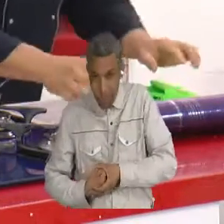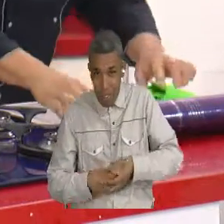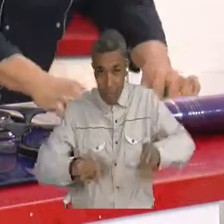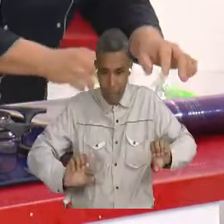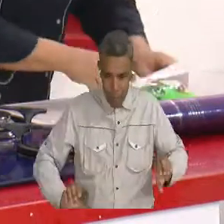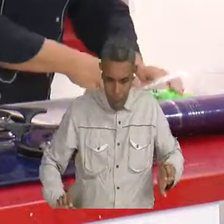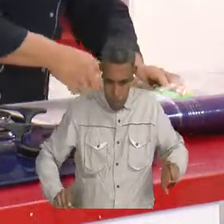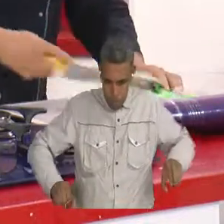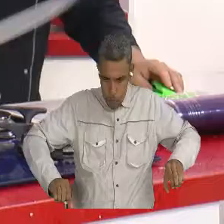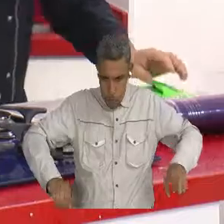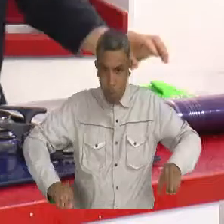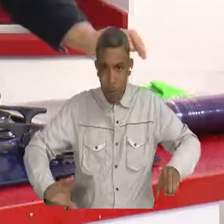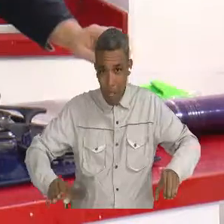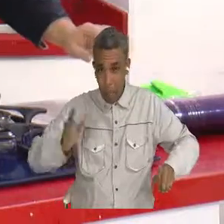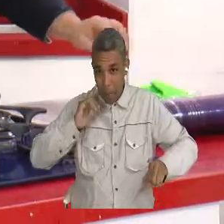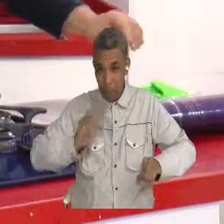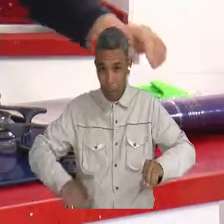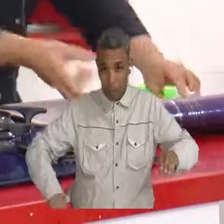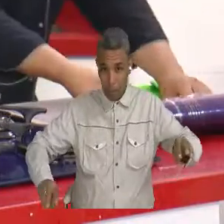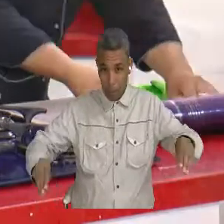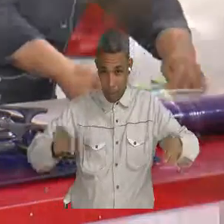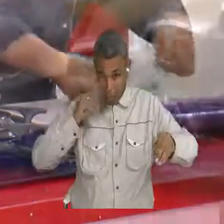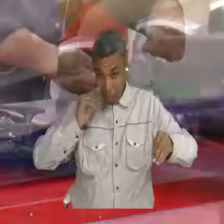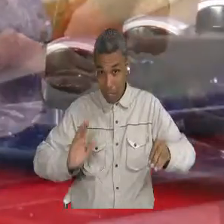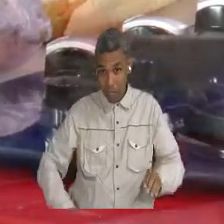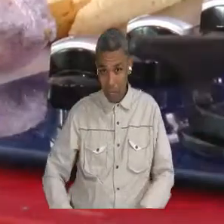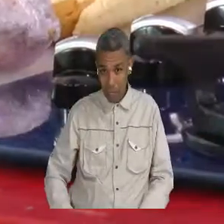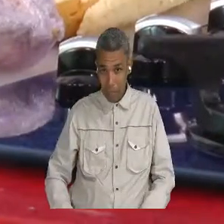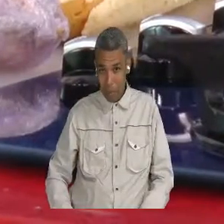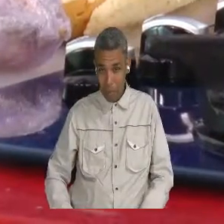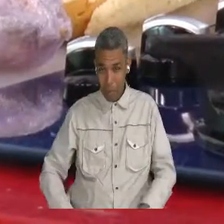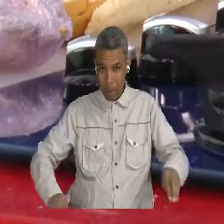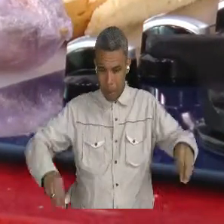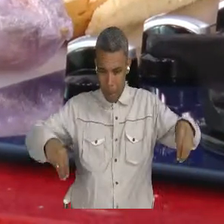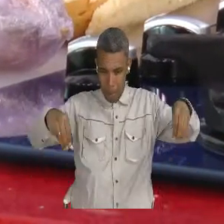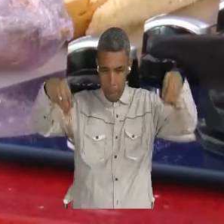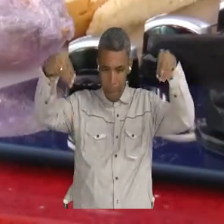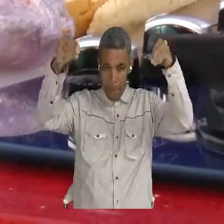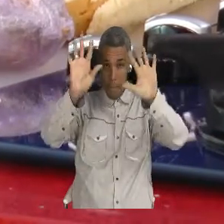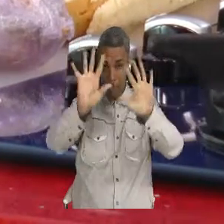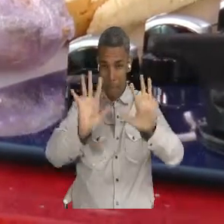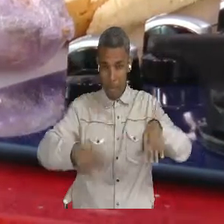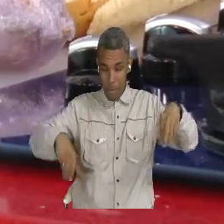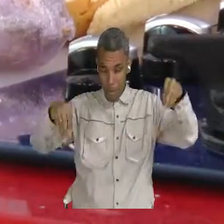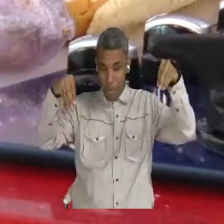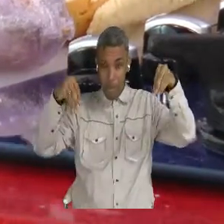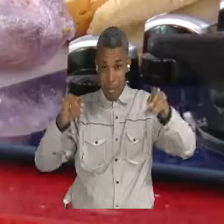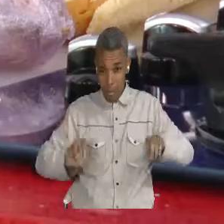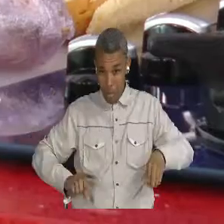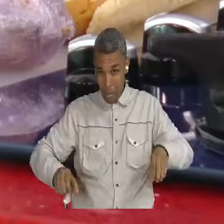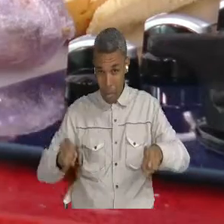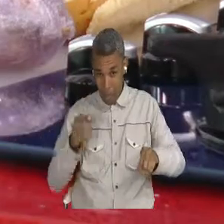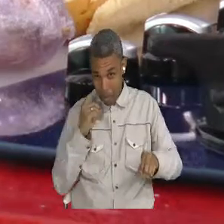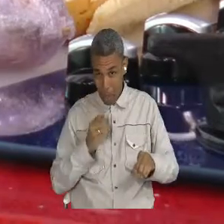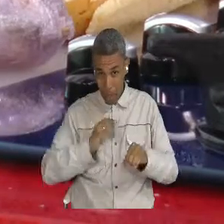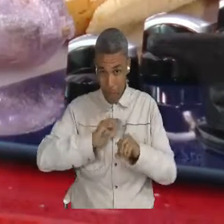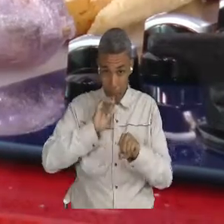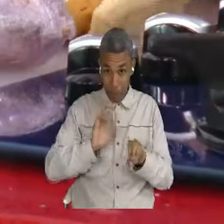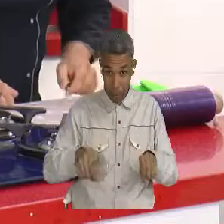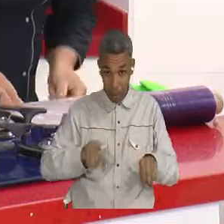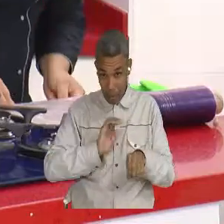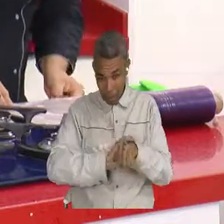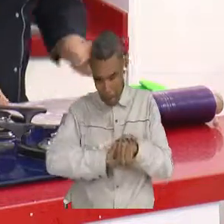Pasamos, cambiamos de lado y le pasamos la preparación suya acá. Se estira acá. ¿Lo pasa ya? Sí. Pasamos